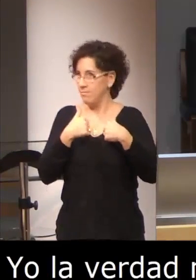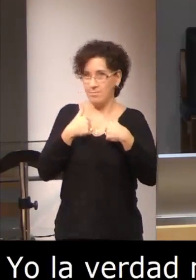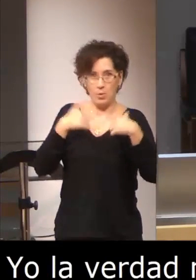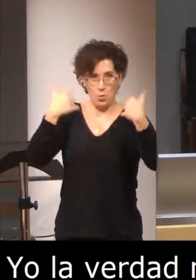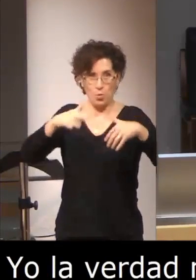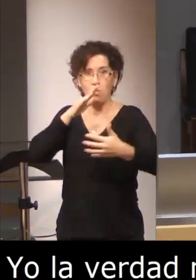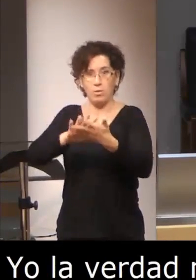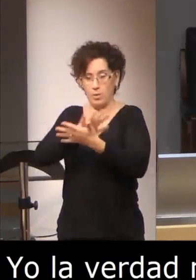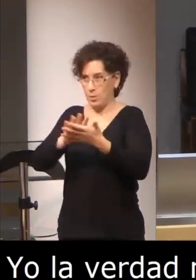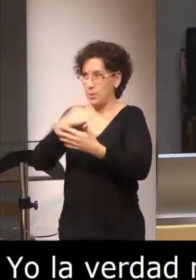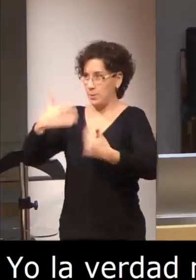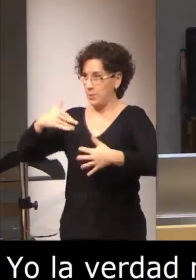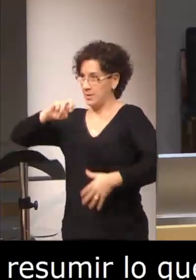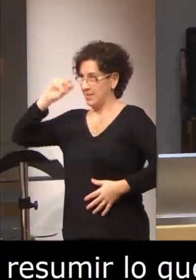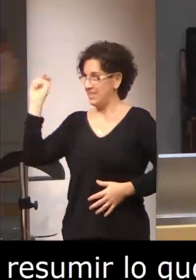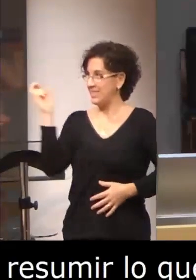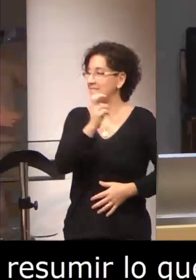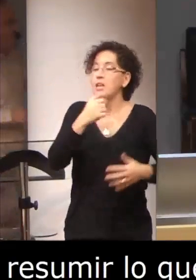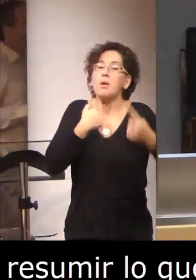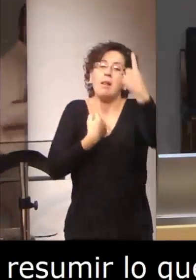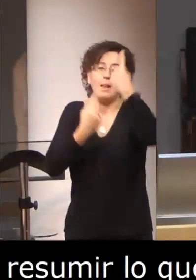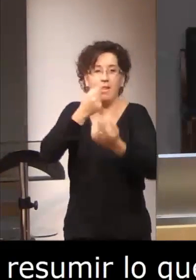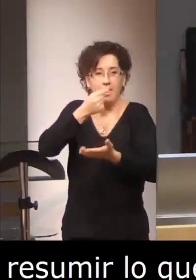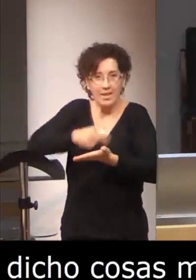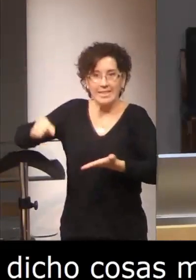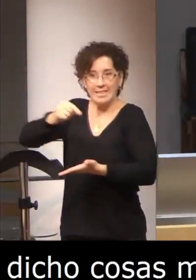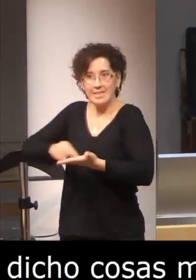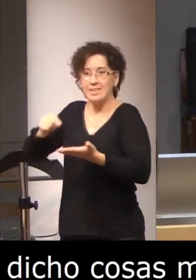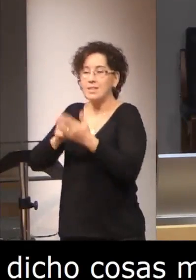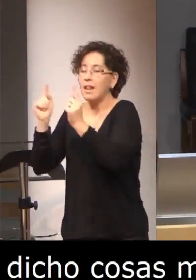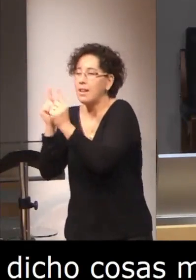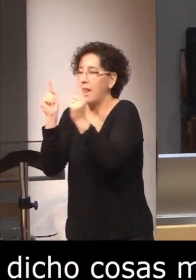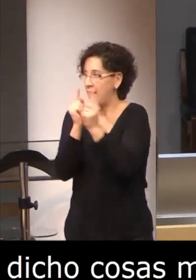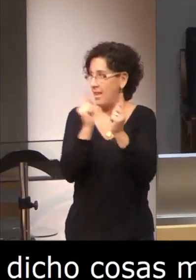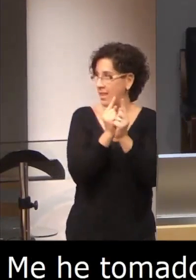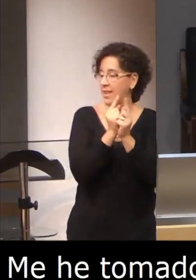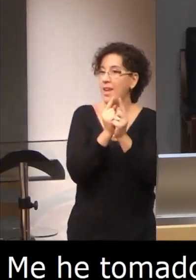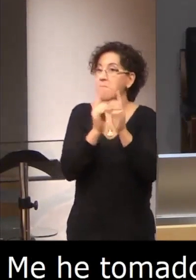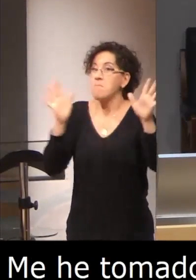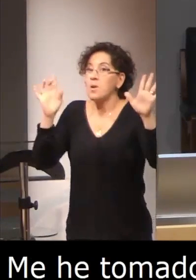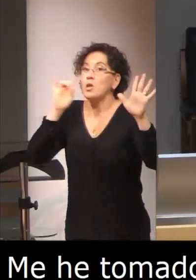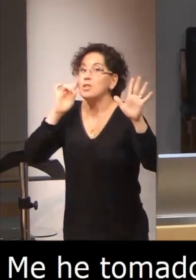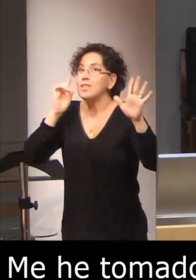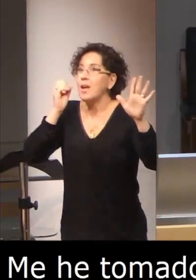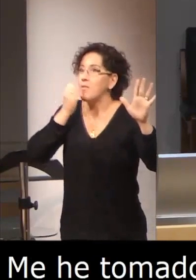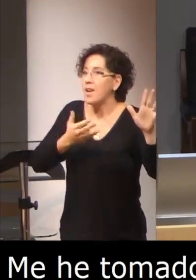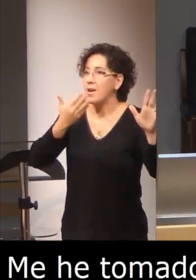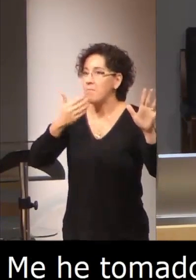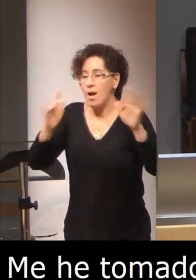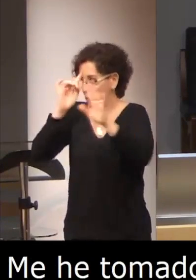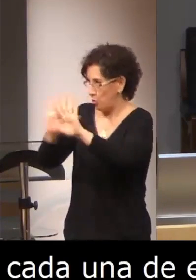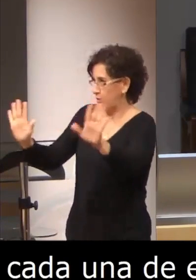dicho cosas muy variadas. Yo me he tomado algún pequeño titular para cada una de ellas, que no sé si será bueno o no, pero es el que he tomado